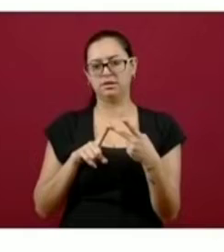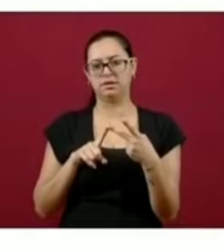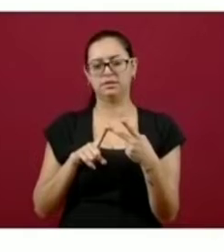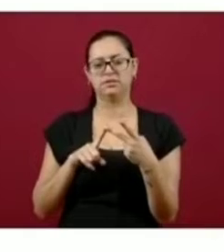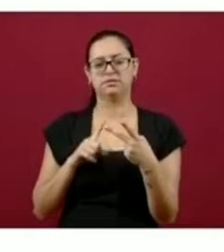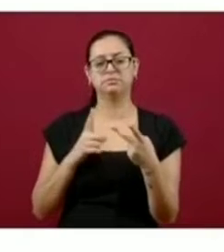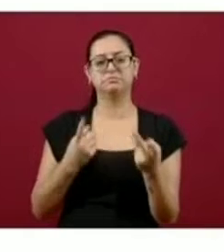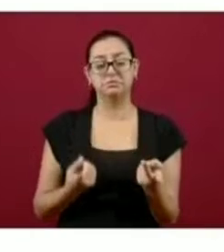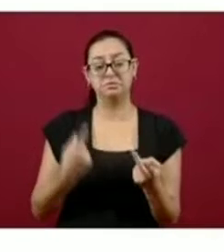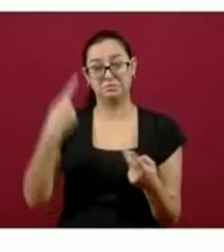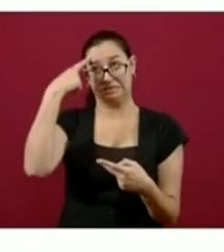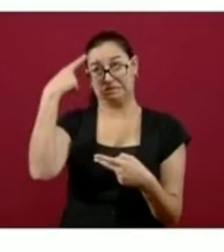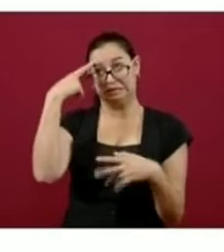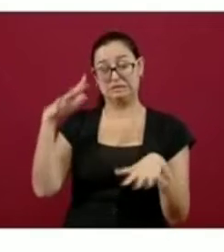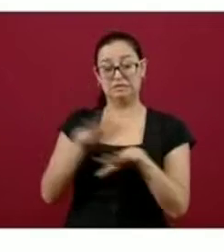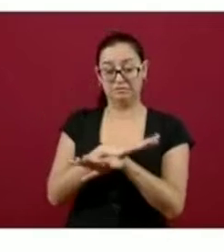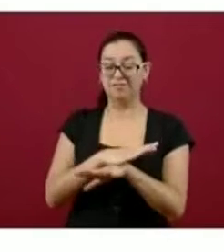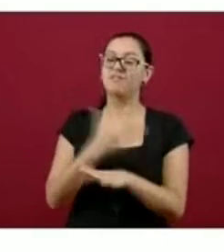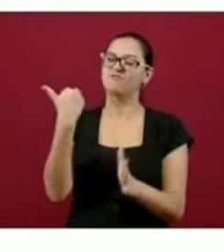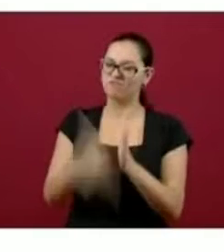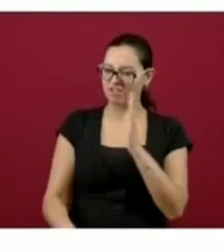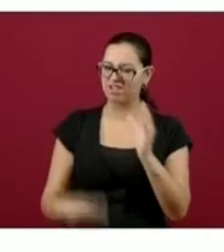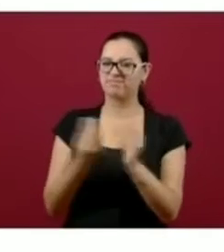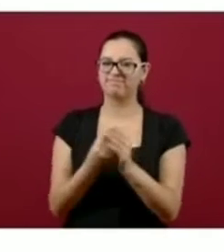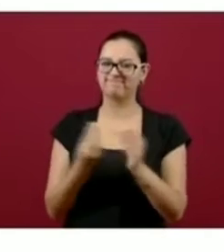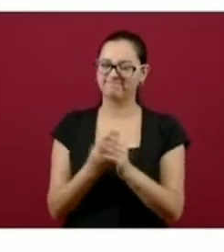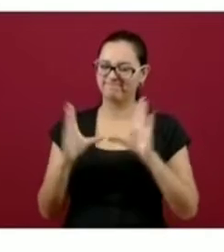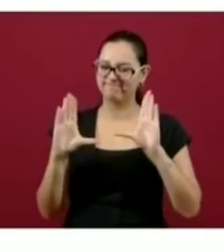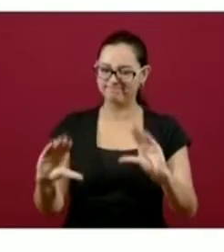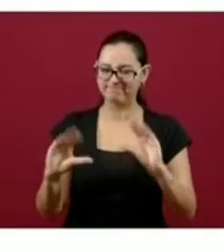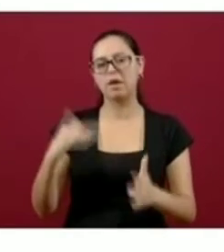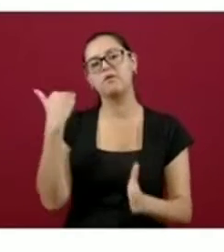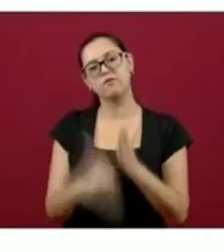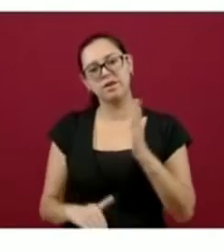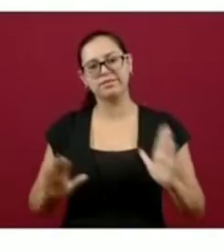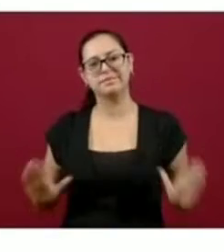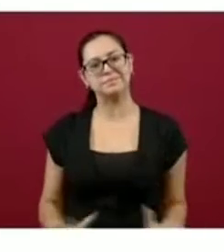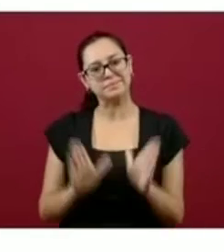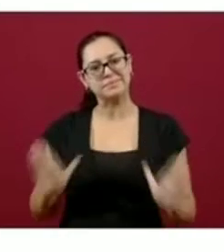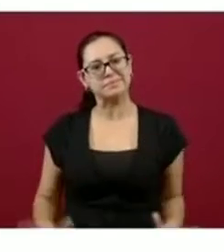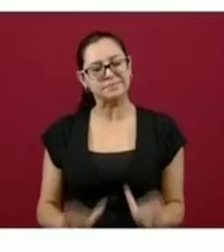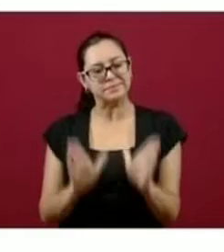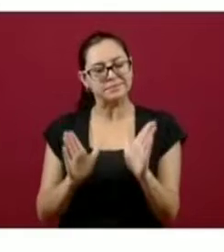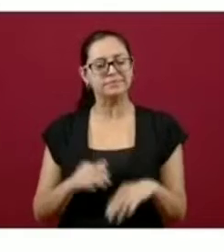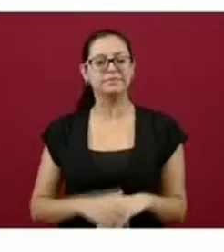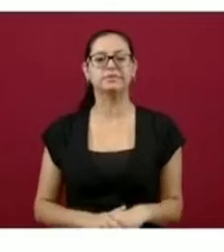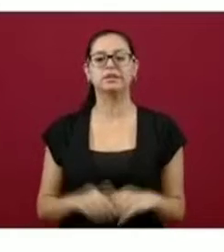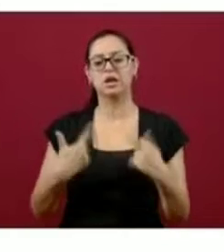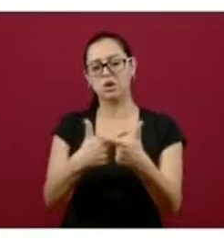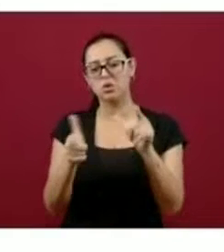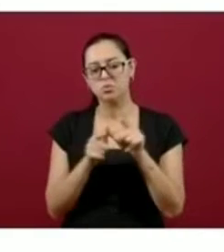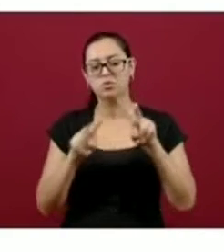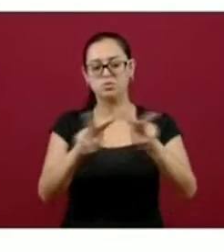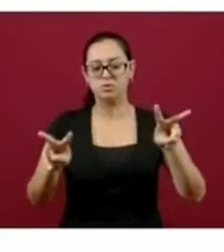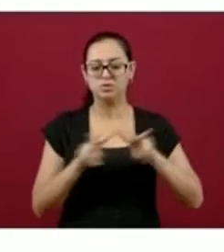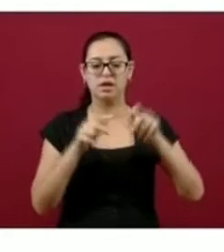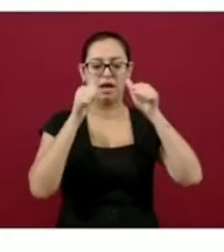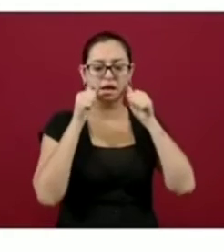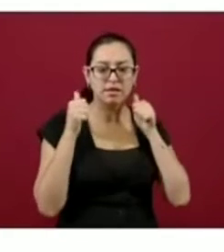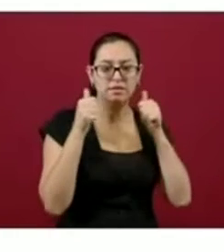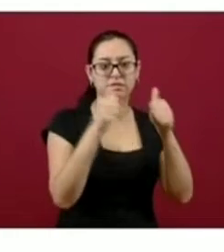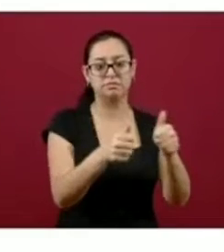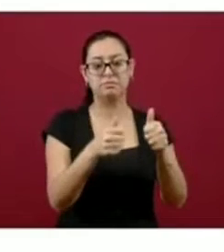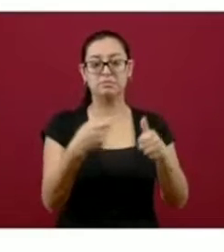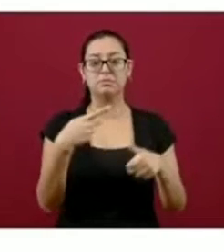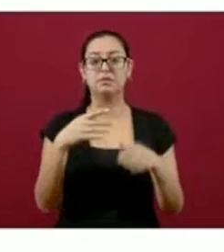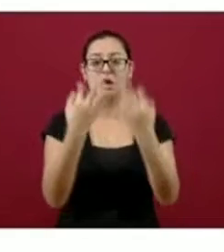de capacitación, sí, y también de motivación, para atender a los grupos vulnerables, para profesionalizar la